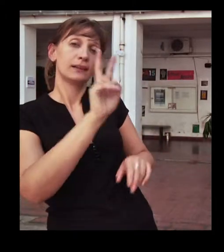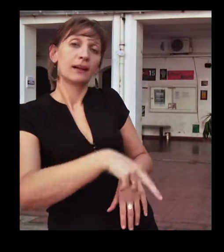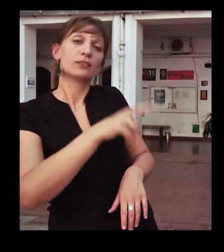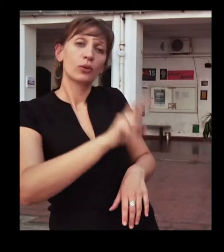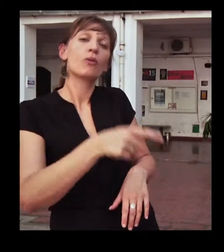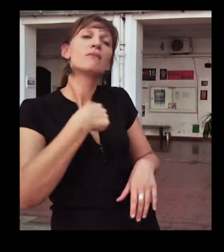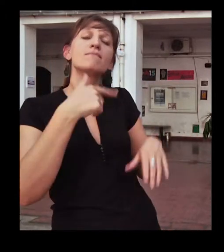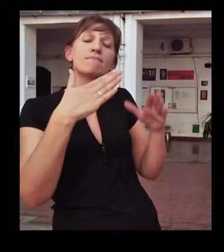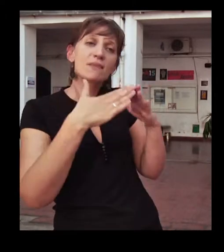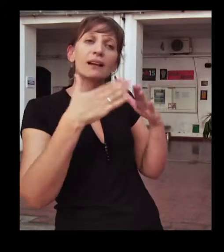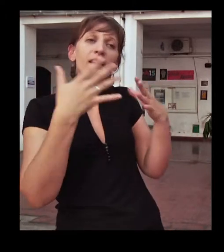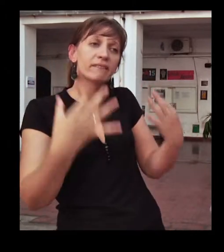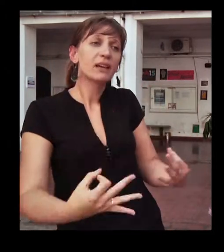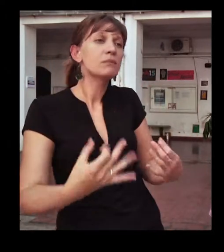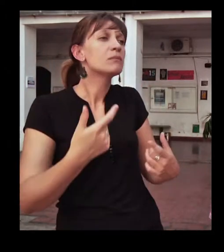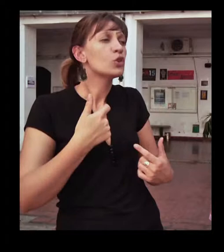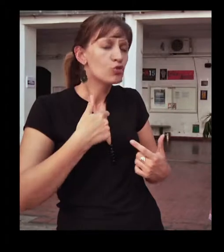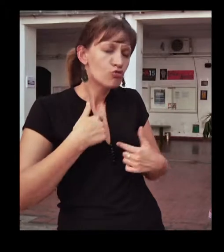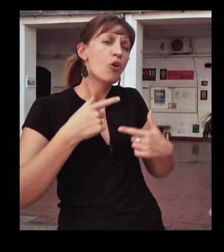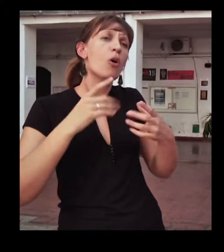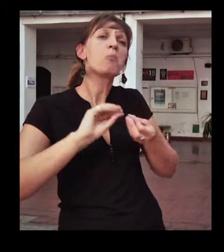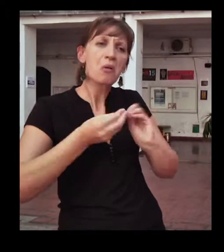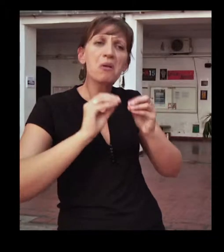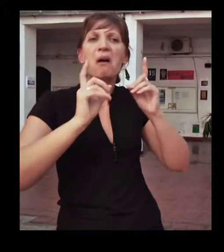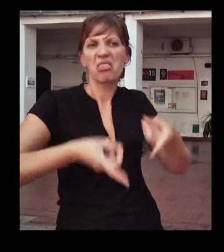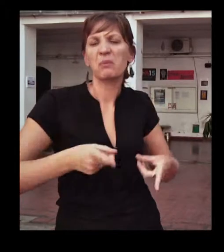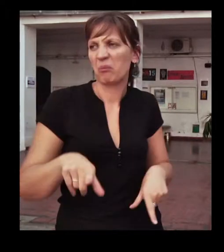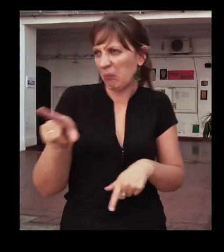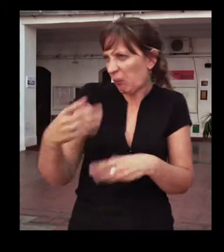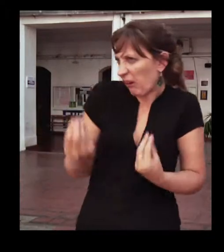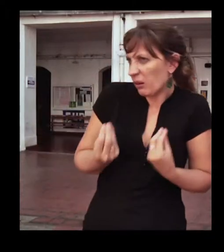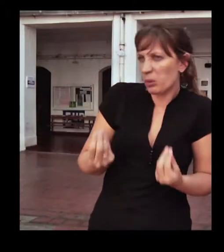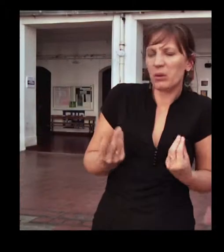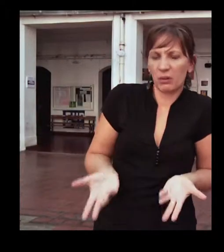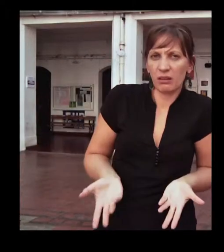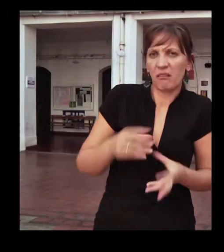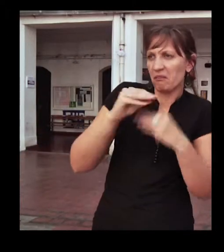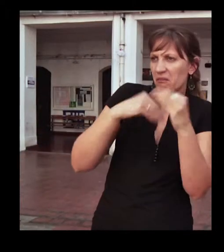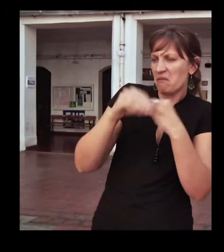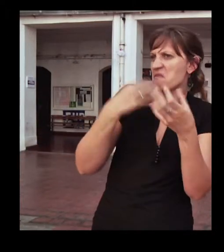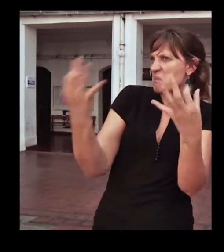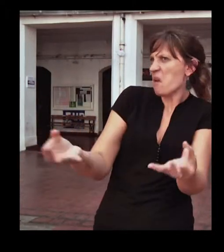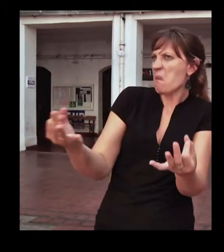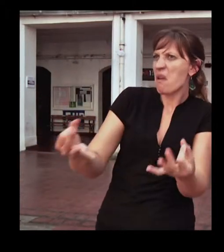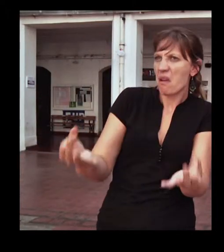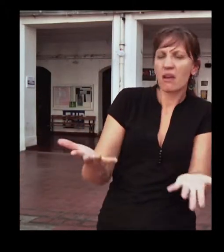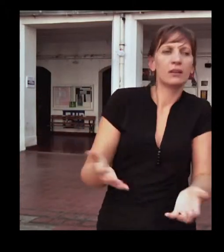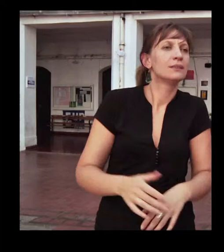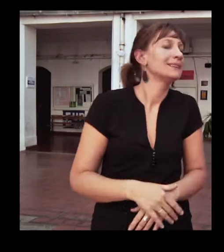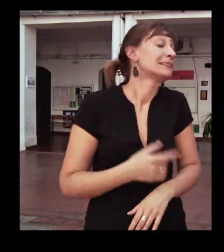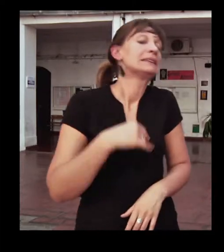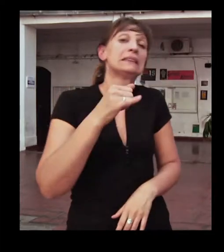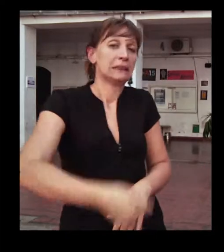problemas sabes qué problemas obtener le dices y tu familia son re buena onda todos diciendo lo cosas yo soy gay y no aceptan mí